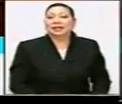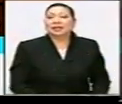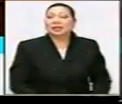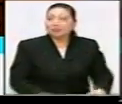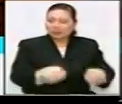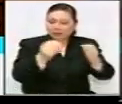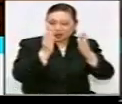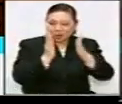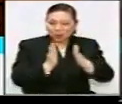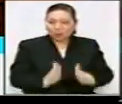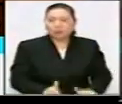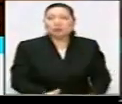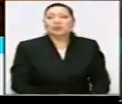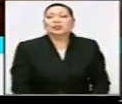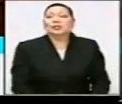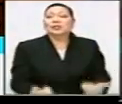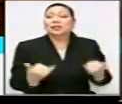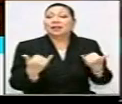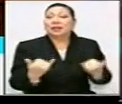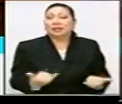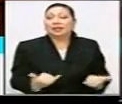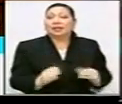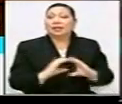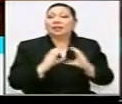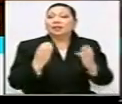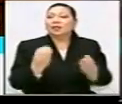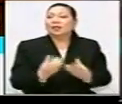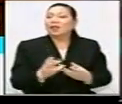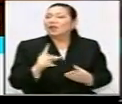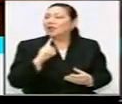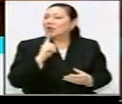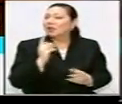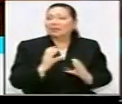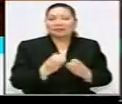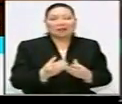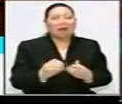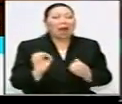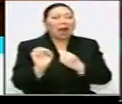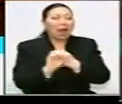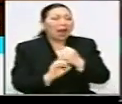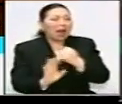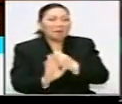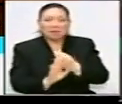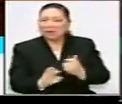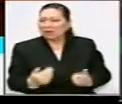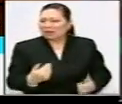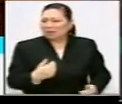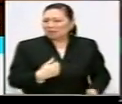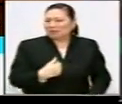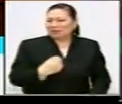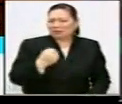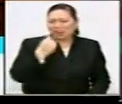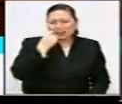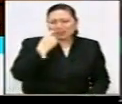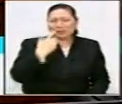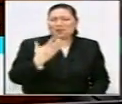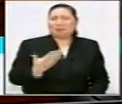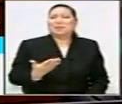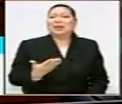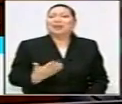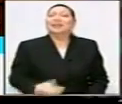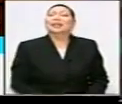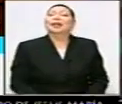es lo justo. Acá, este Congreso no es un Congreso blindador. A mí me llama muchísimo la